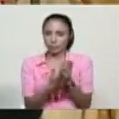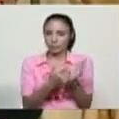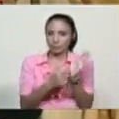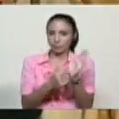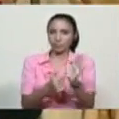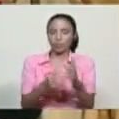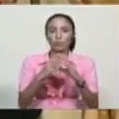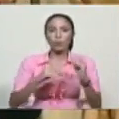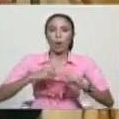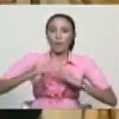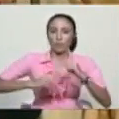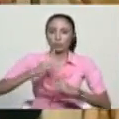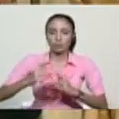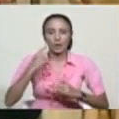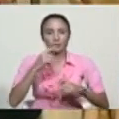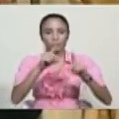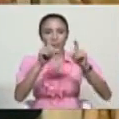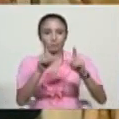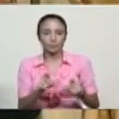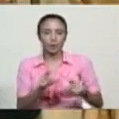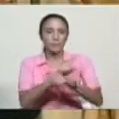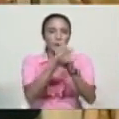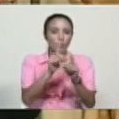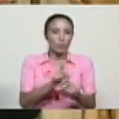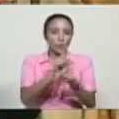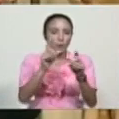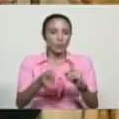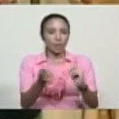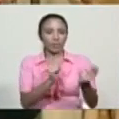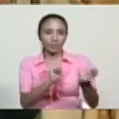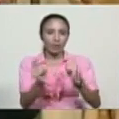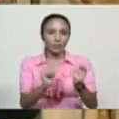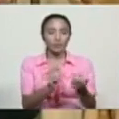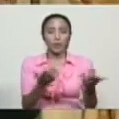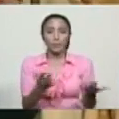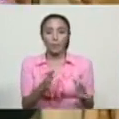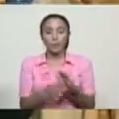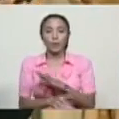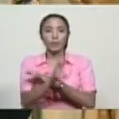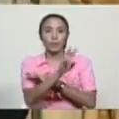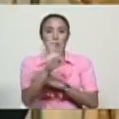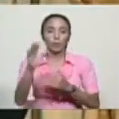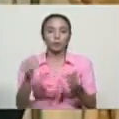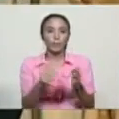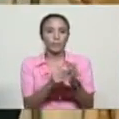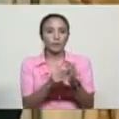de procesos de consulta, debate, más de 24.000